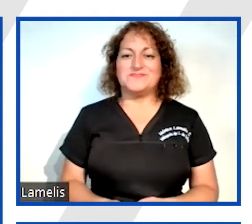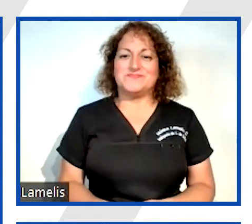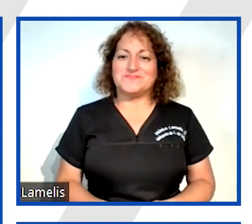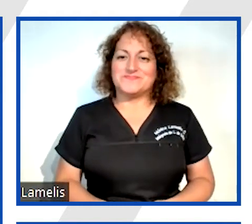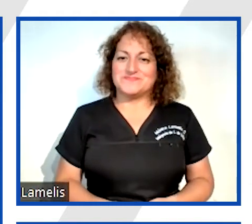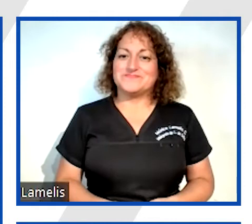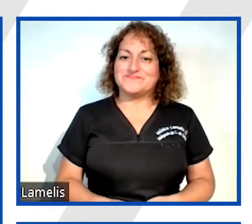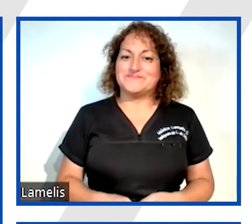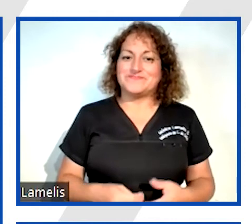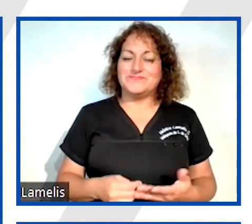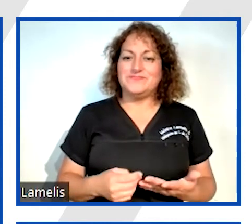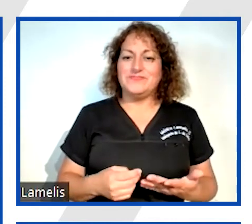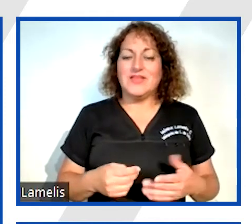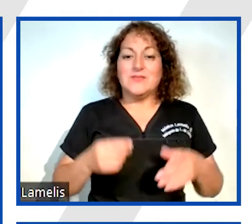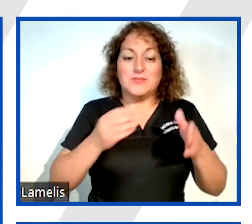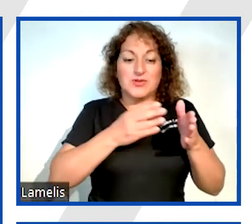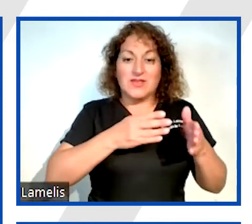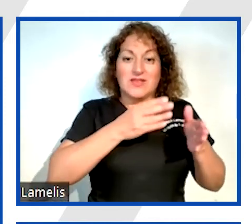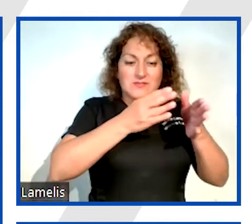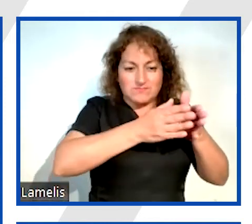iban a contar pero como dos ediciones masivas